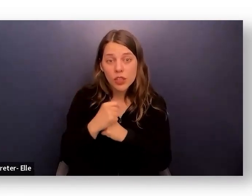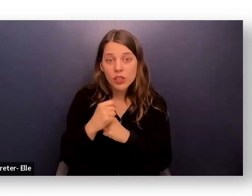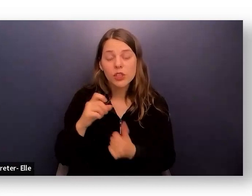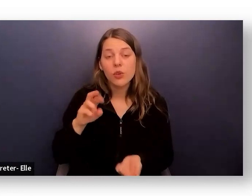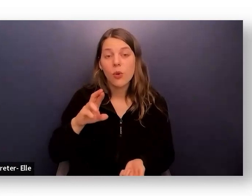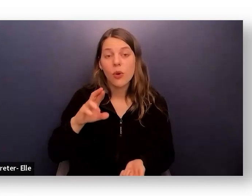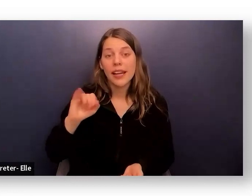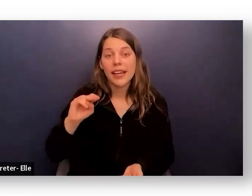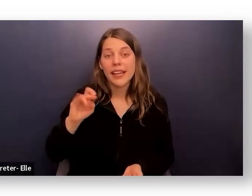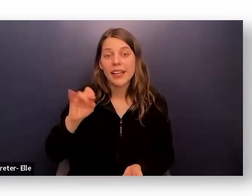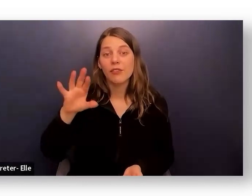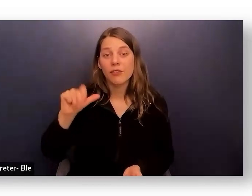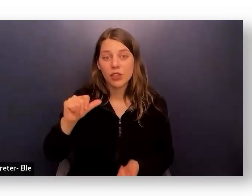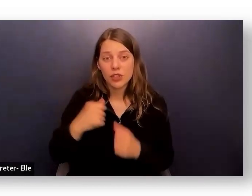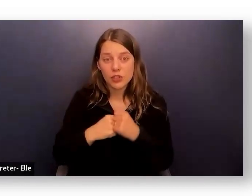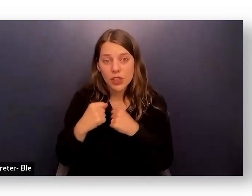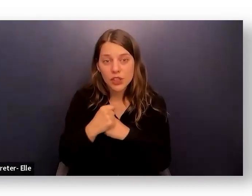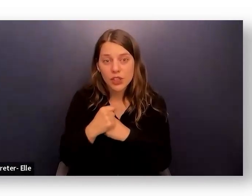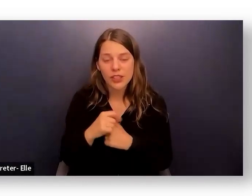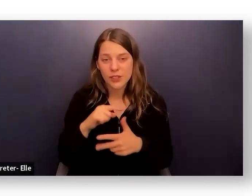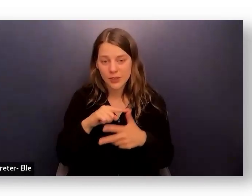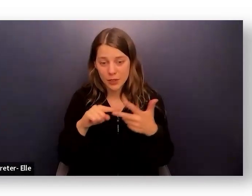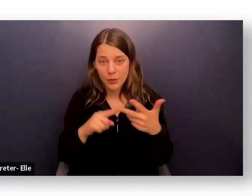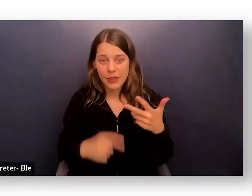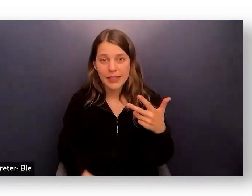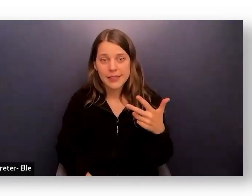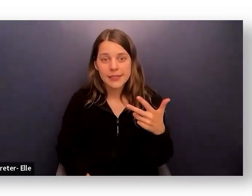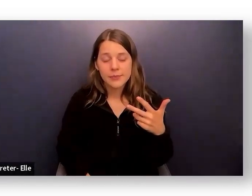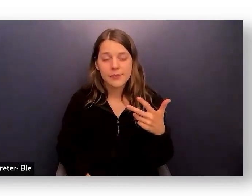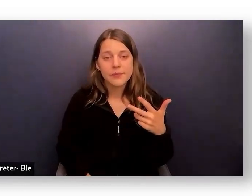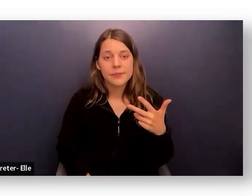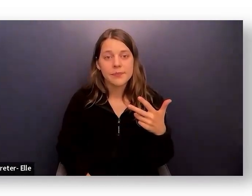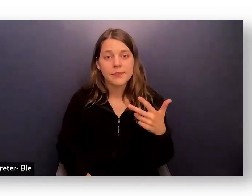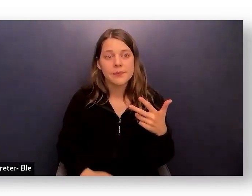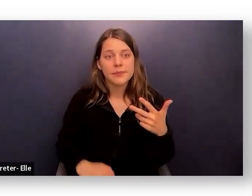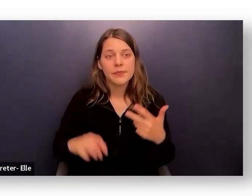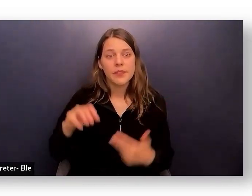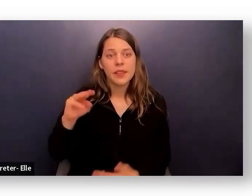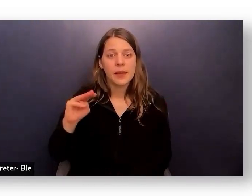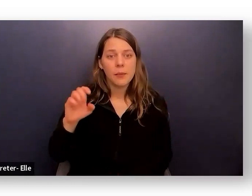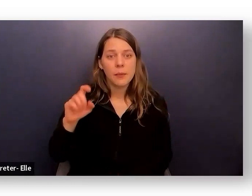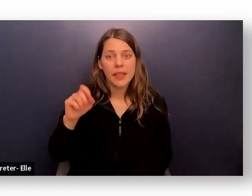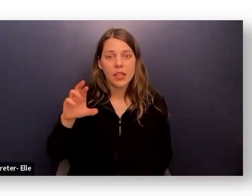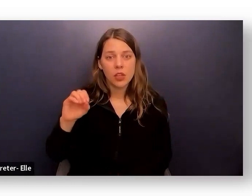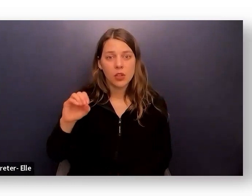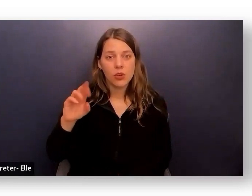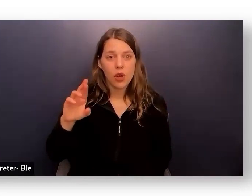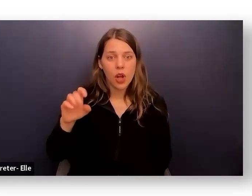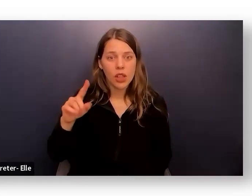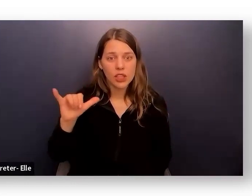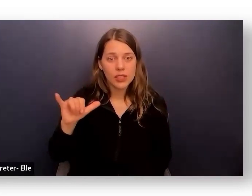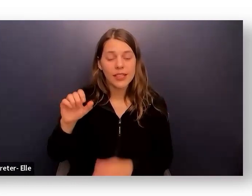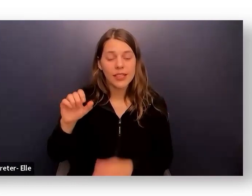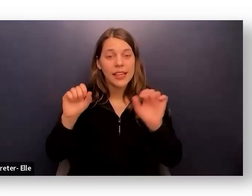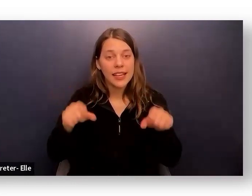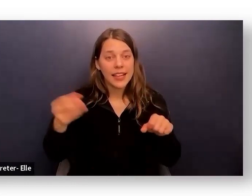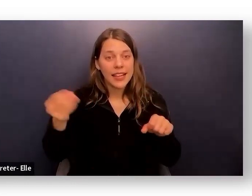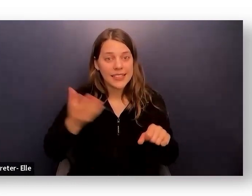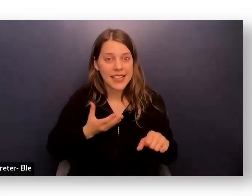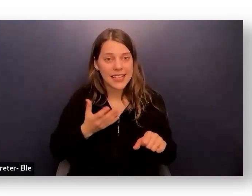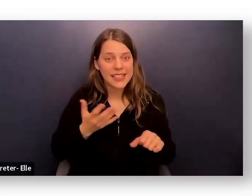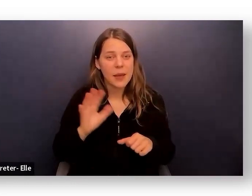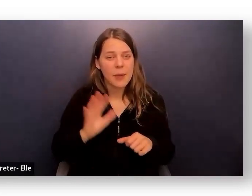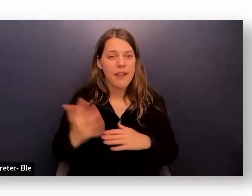Y lo principal es para impactar a la comunidad o a la infraestructura. Esas son las tres cosas que nosotros